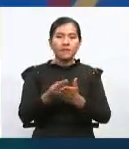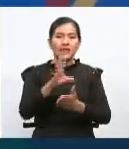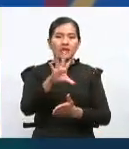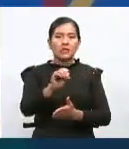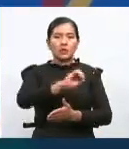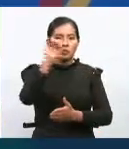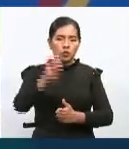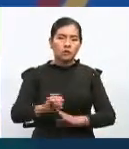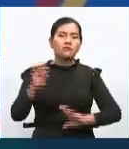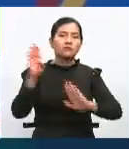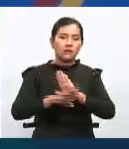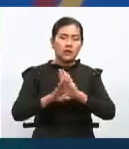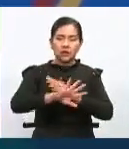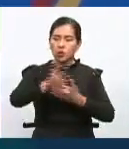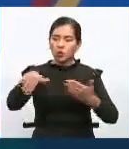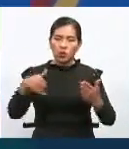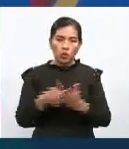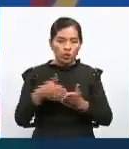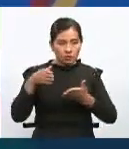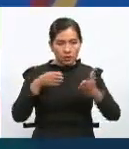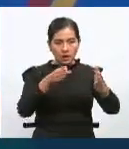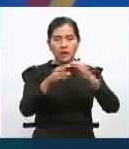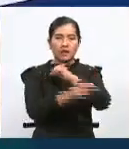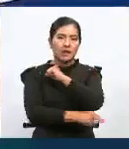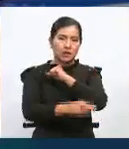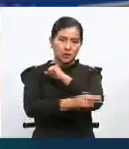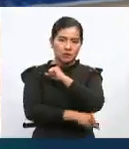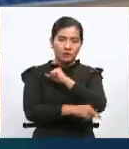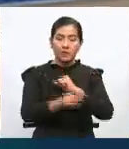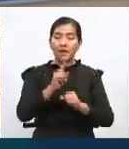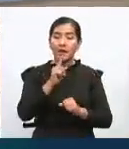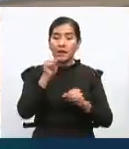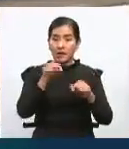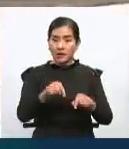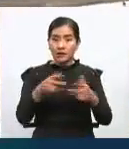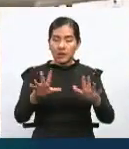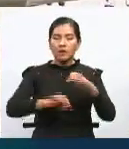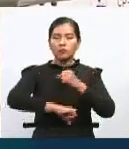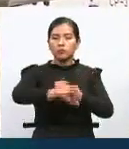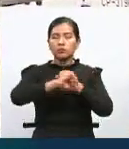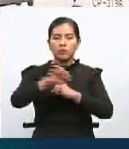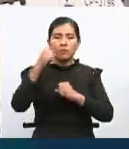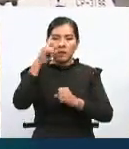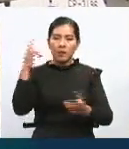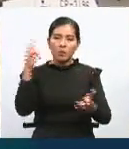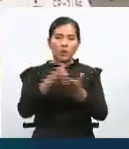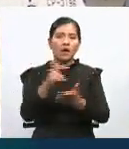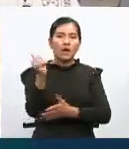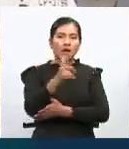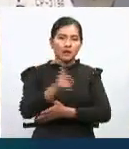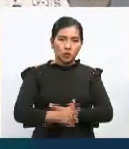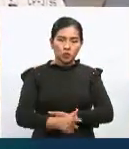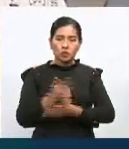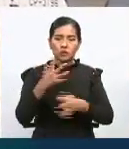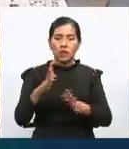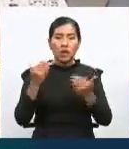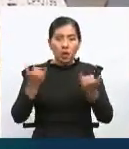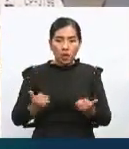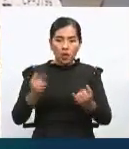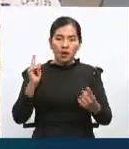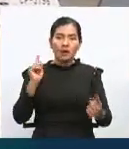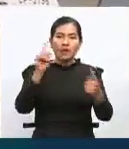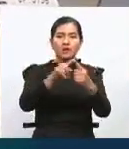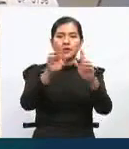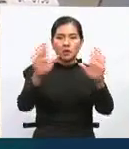de descuento en todas las rutas nacionales. Entonces, eso es una campaña de vuelos azules que va desde hoy hasta el